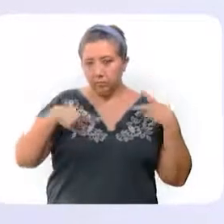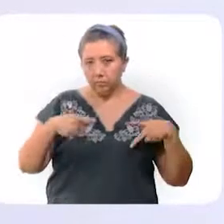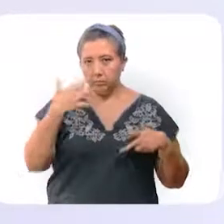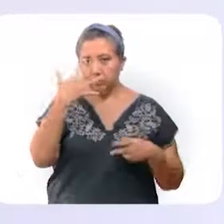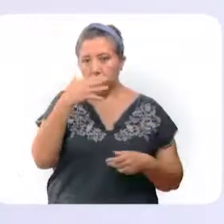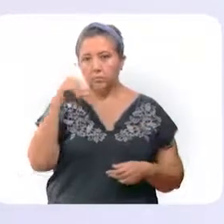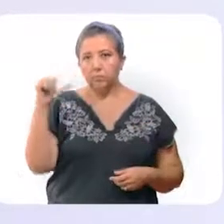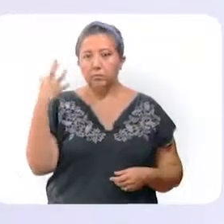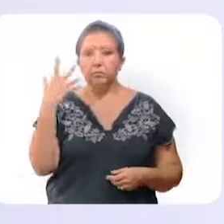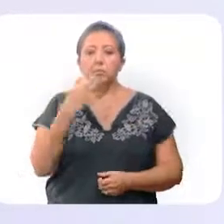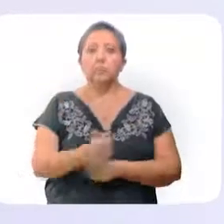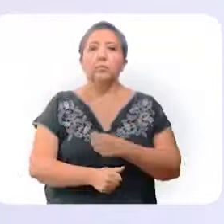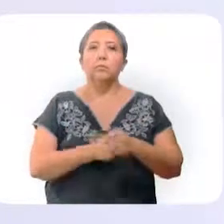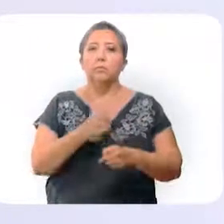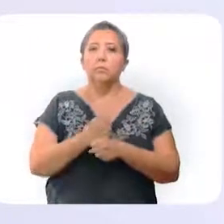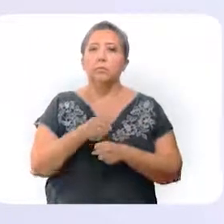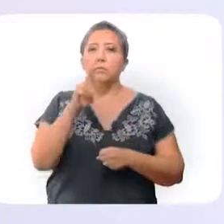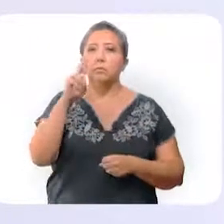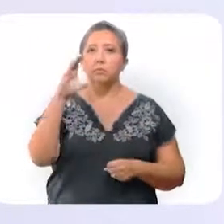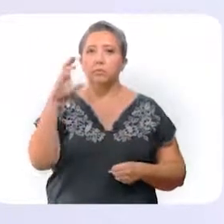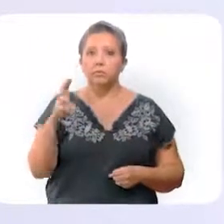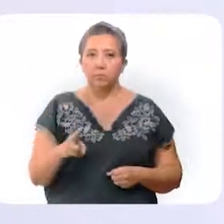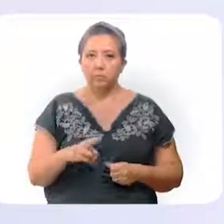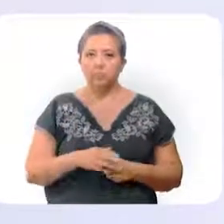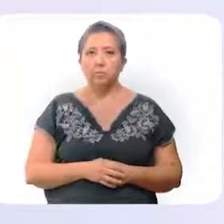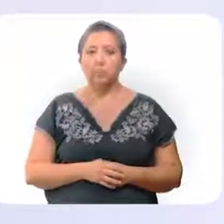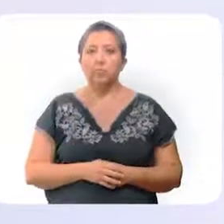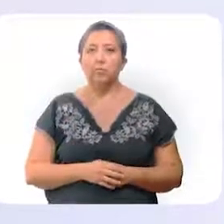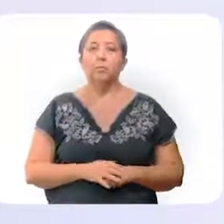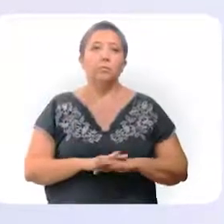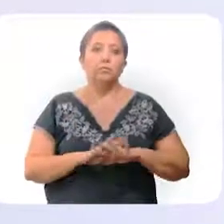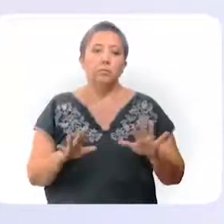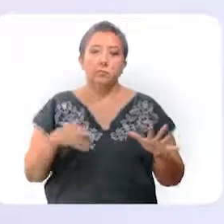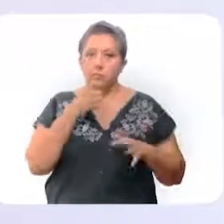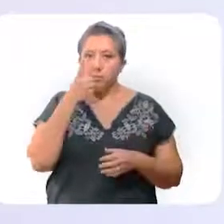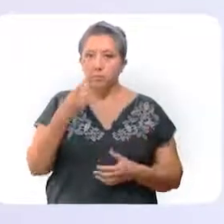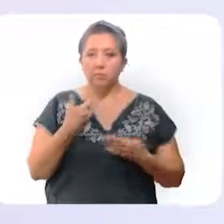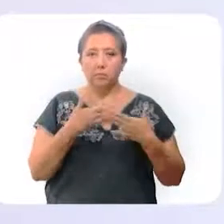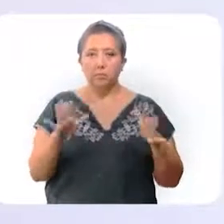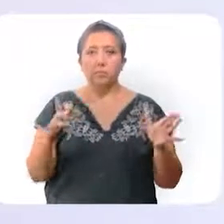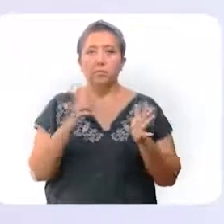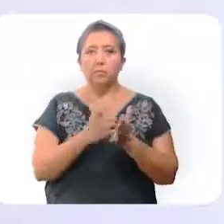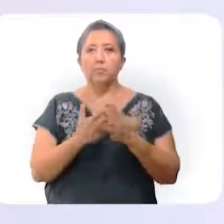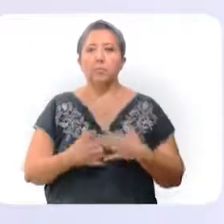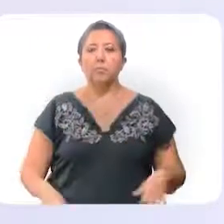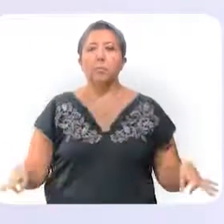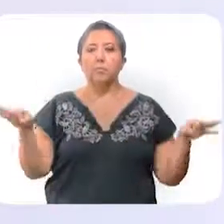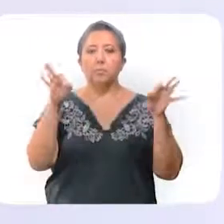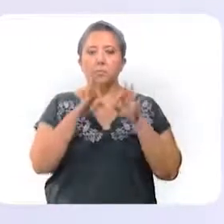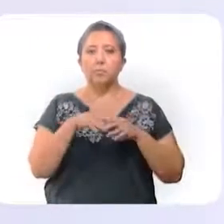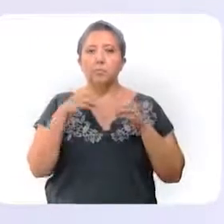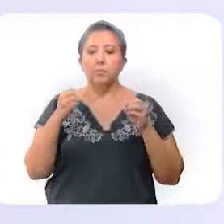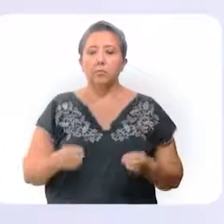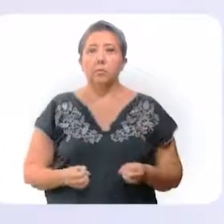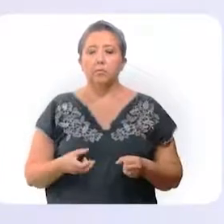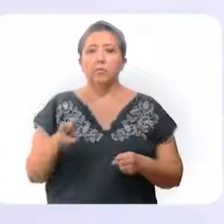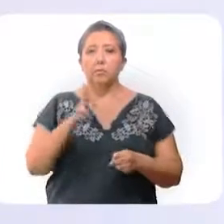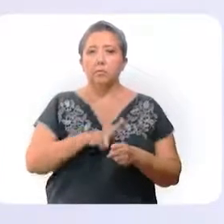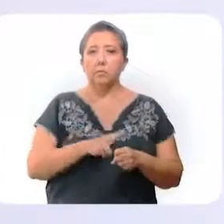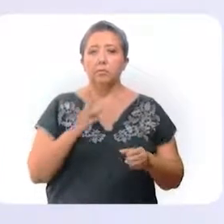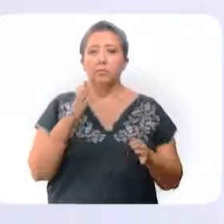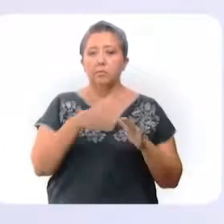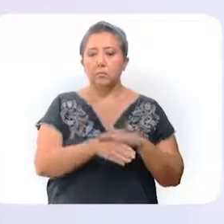personas de 50 a 59 años en Ucú. Como se ha señalado, en la reapertura económica los datos más importantes son la